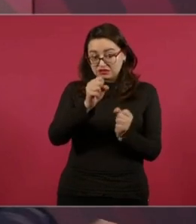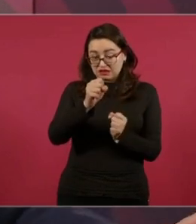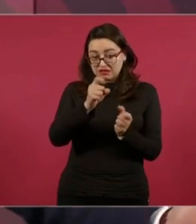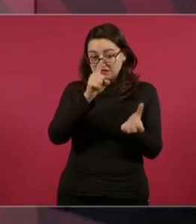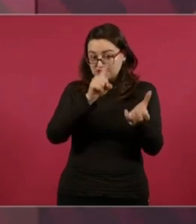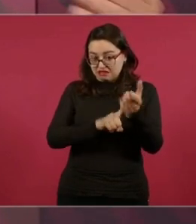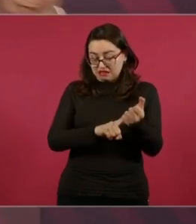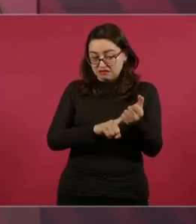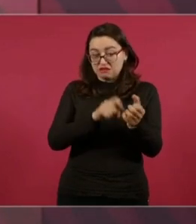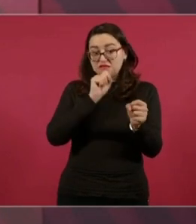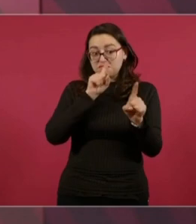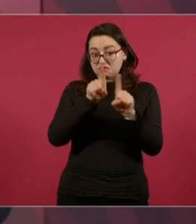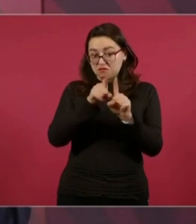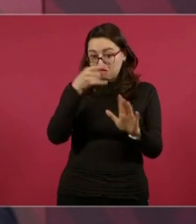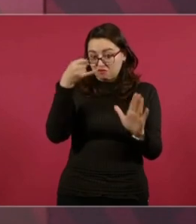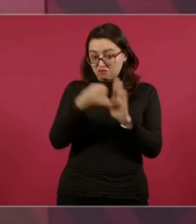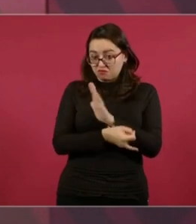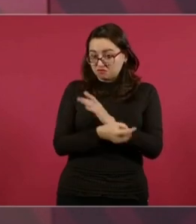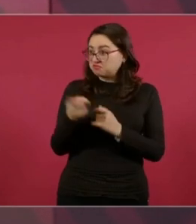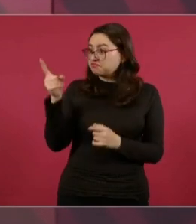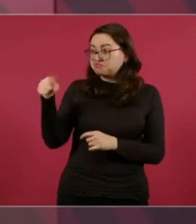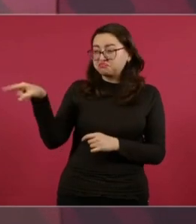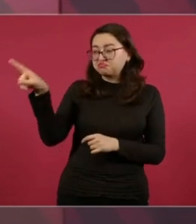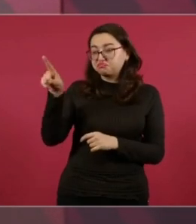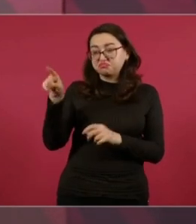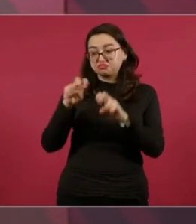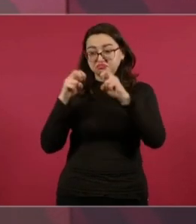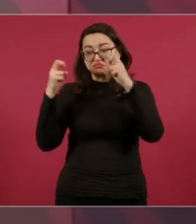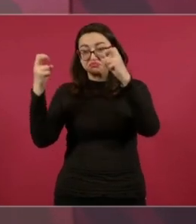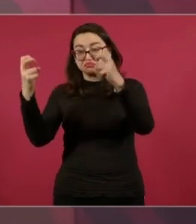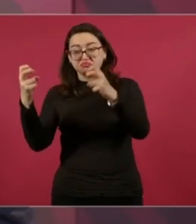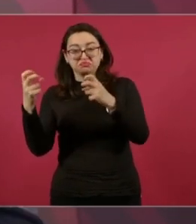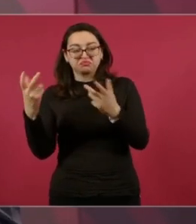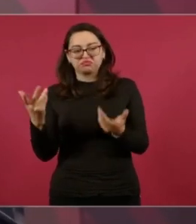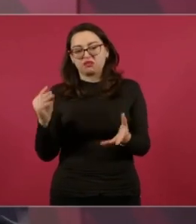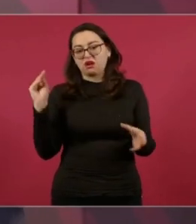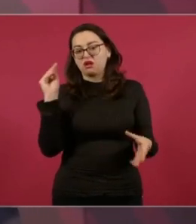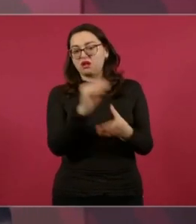y empiezan a retorcer